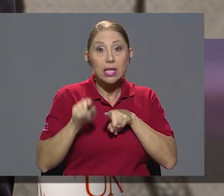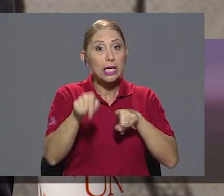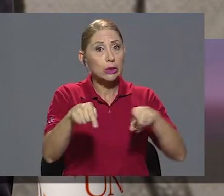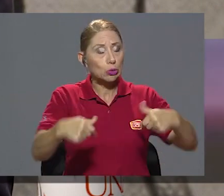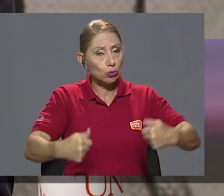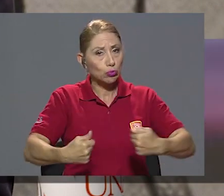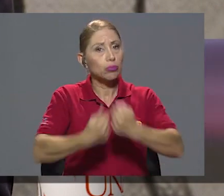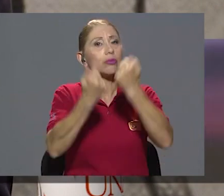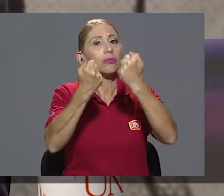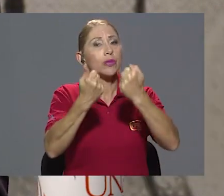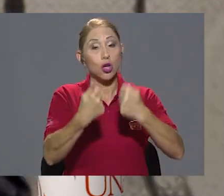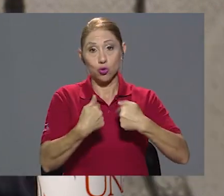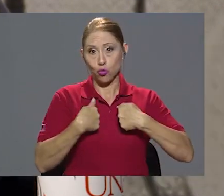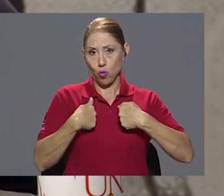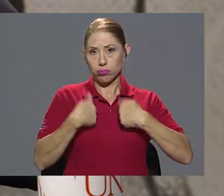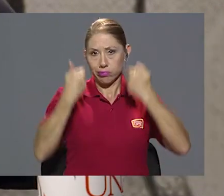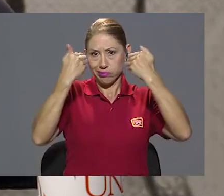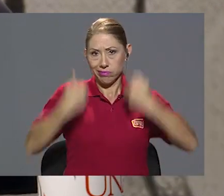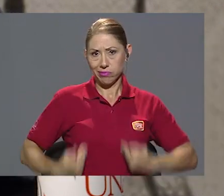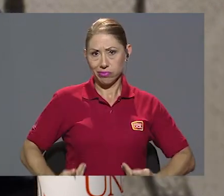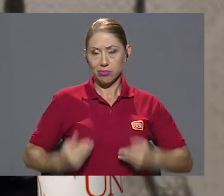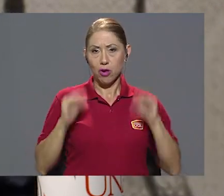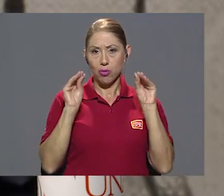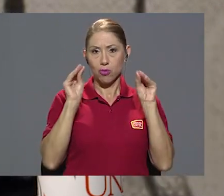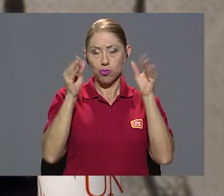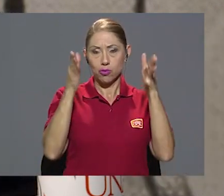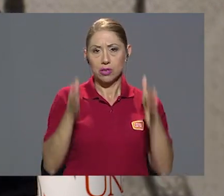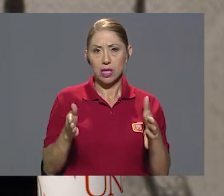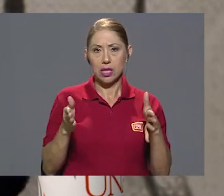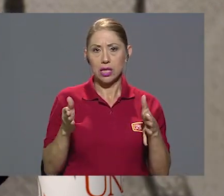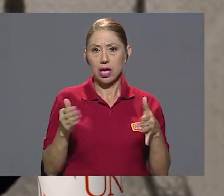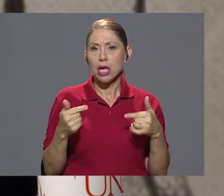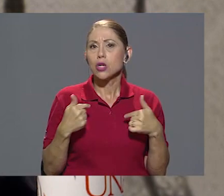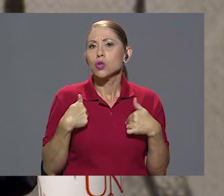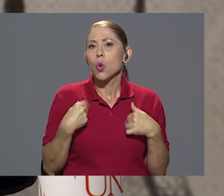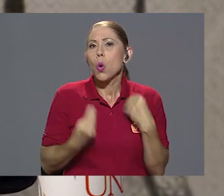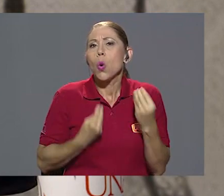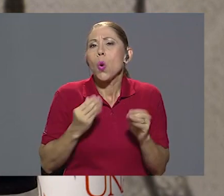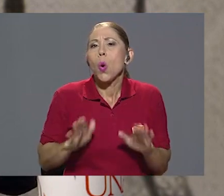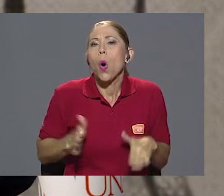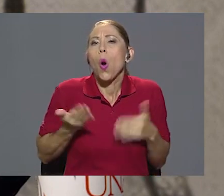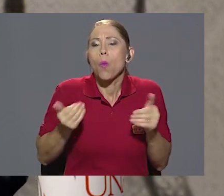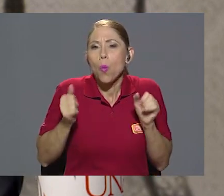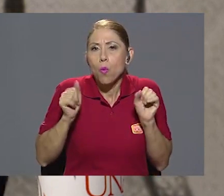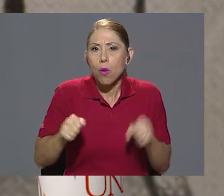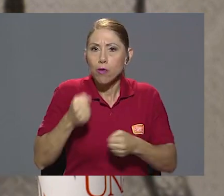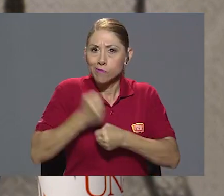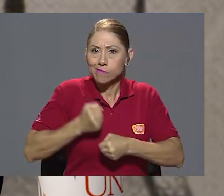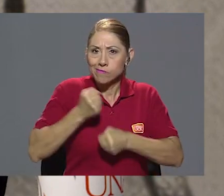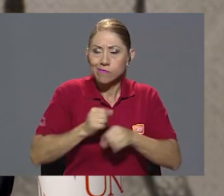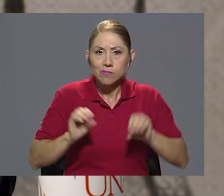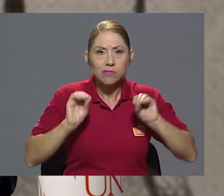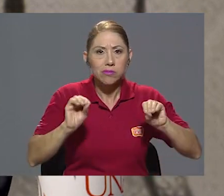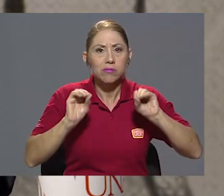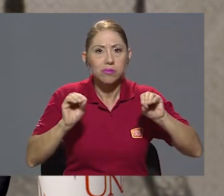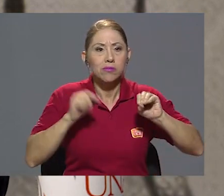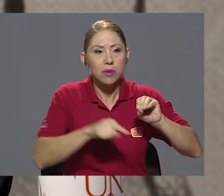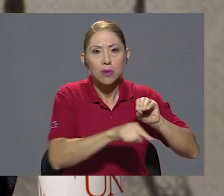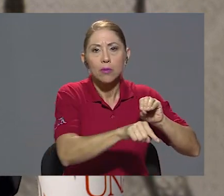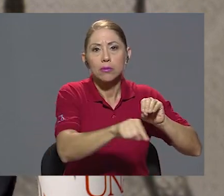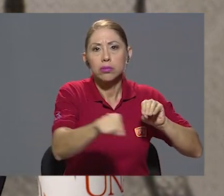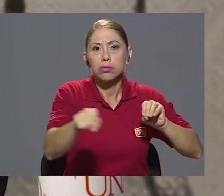obviamente, para la docencia. ¿Cómo yo como docente puedo estar desarrollando mi docencia con